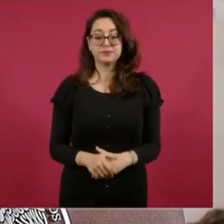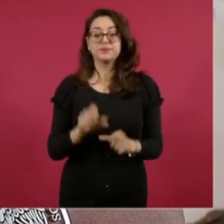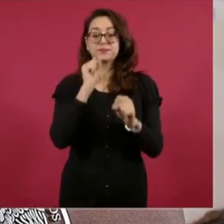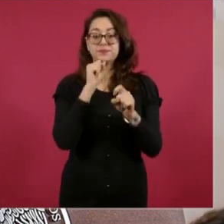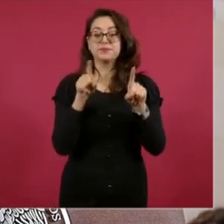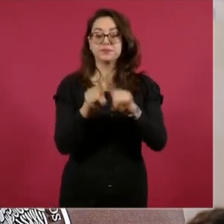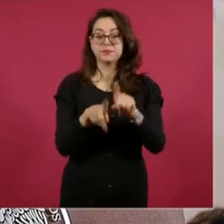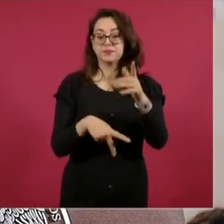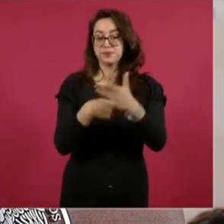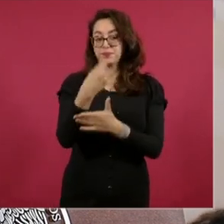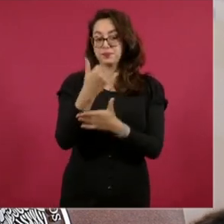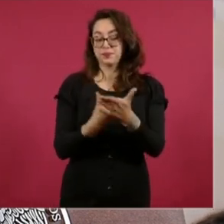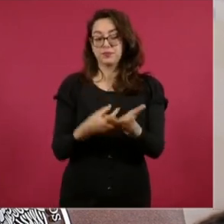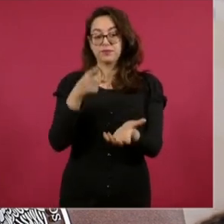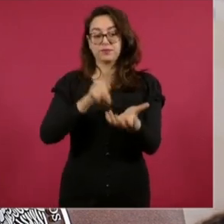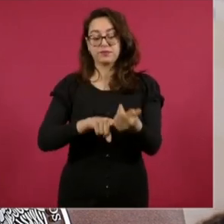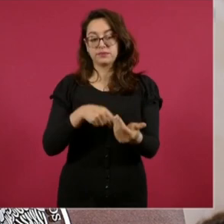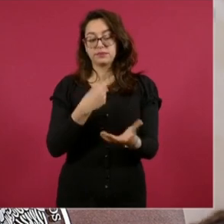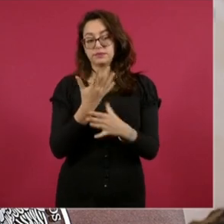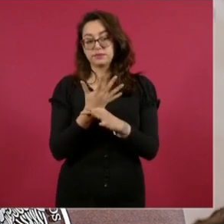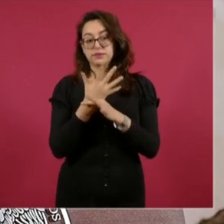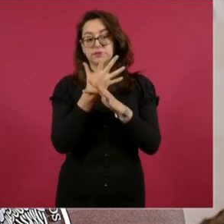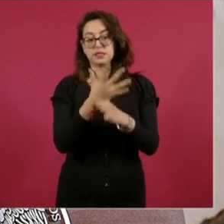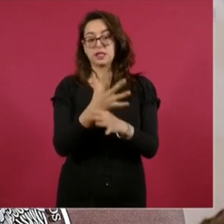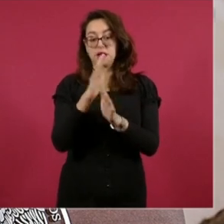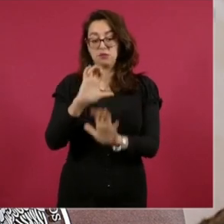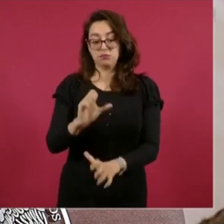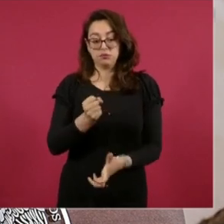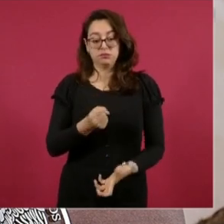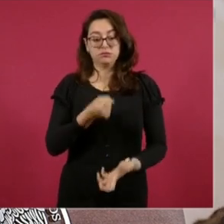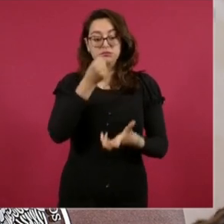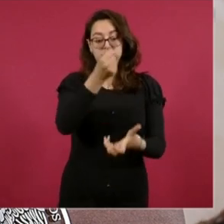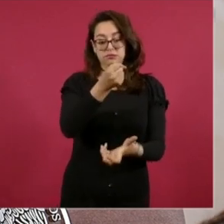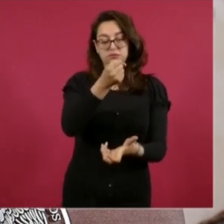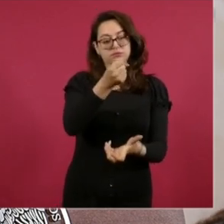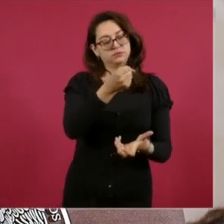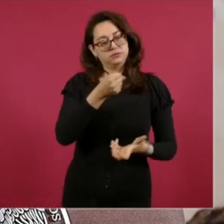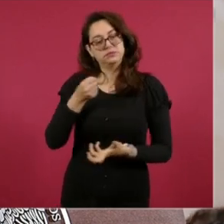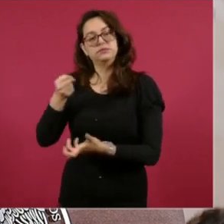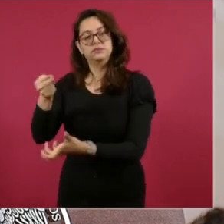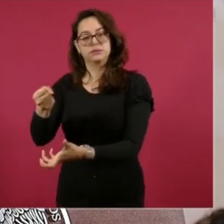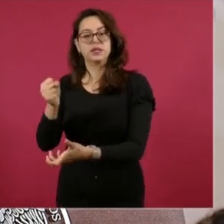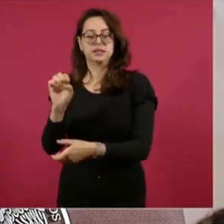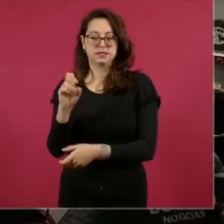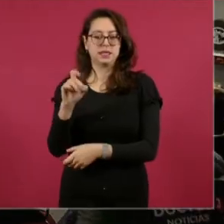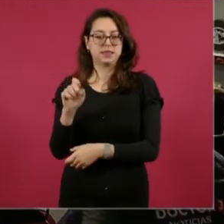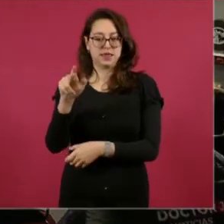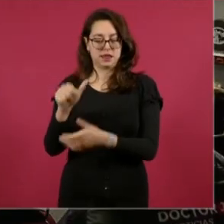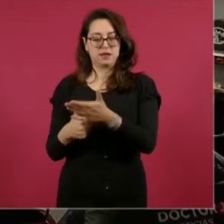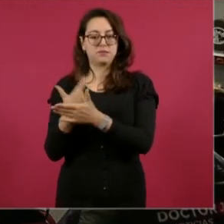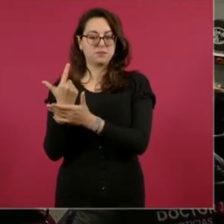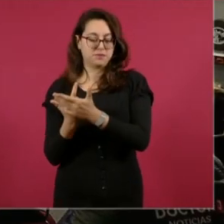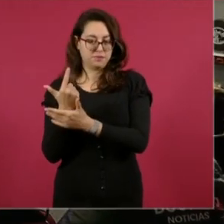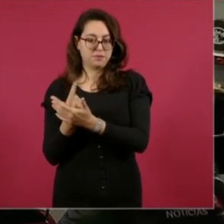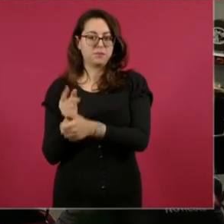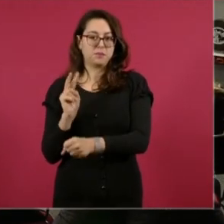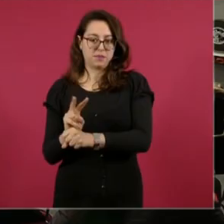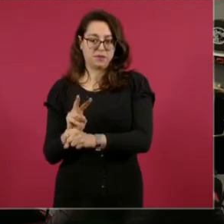el proyecto establece que todos los recursos serán transferidos a la Secretaría de la Defensa Nacional, todos esos